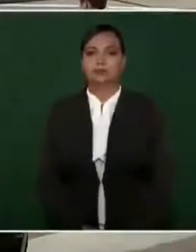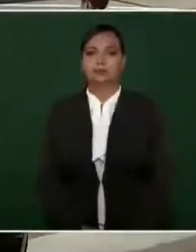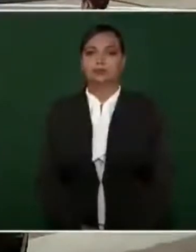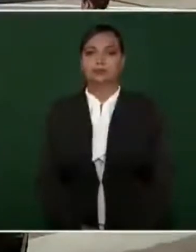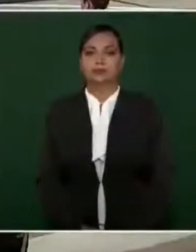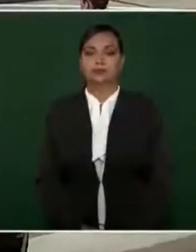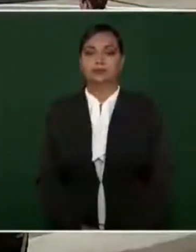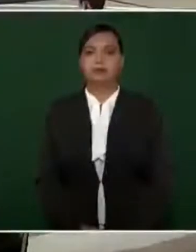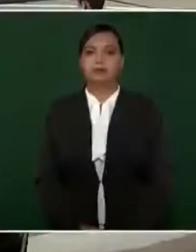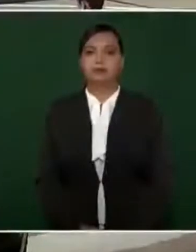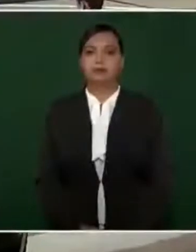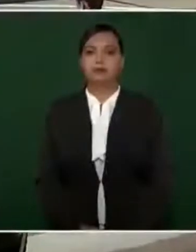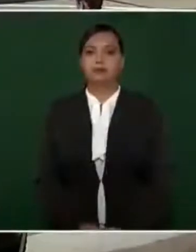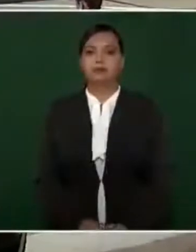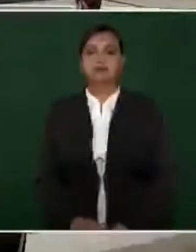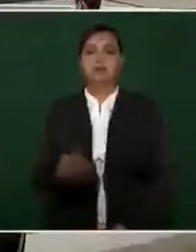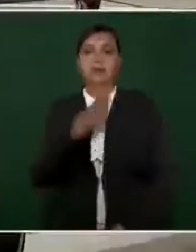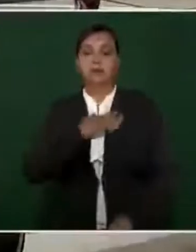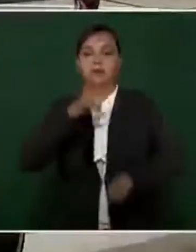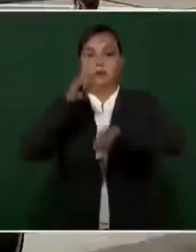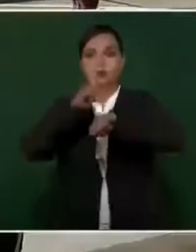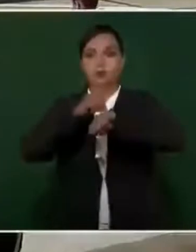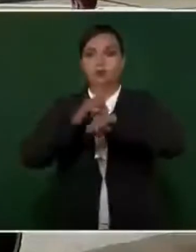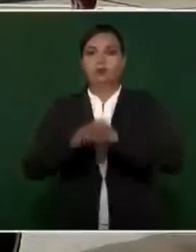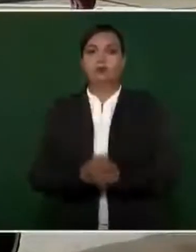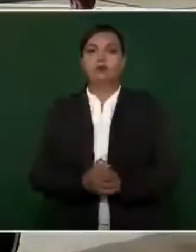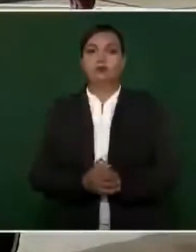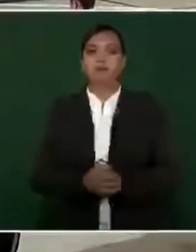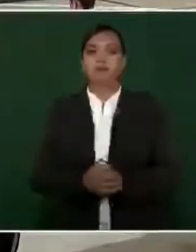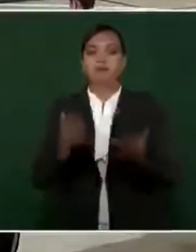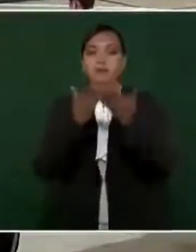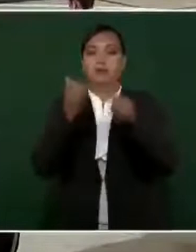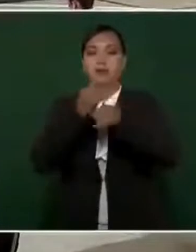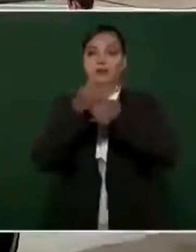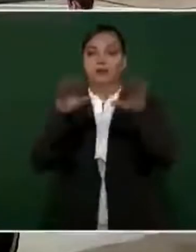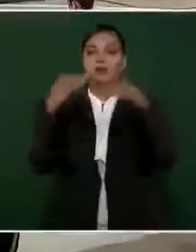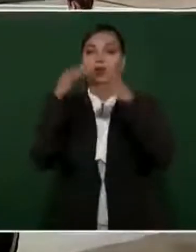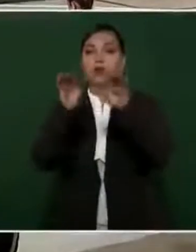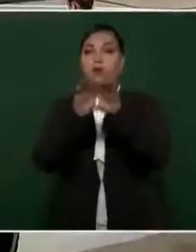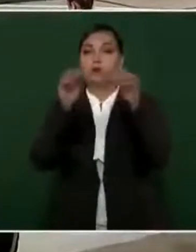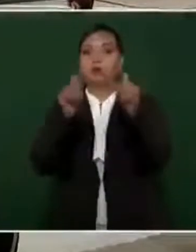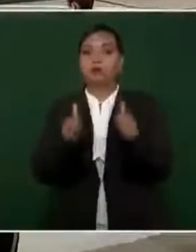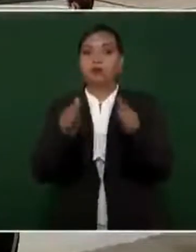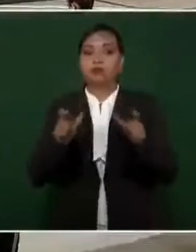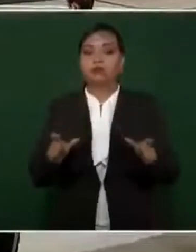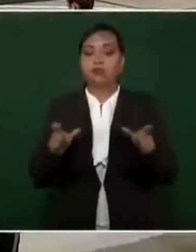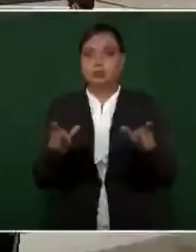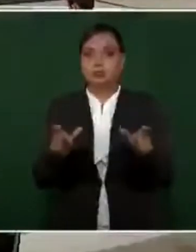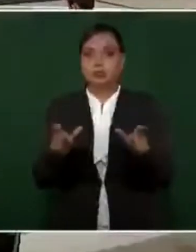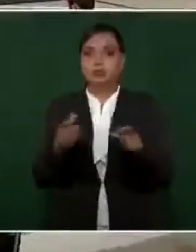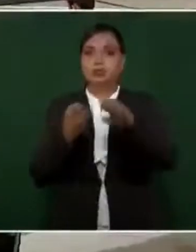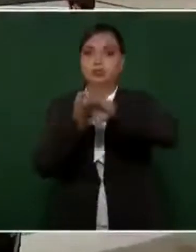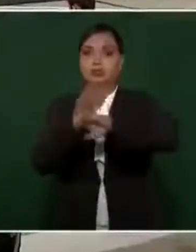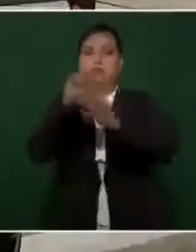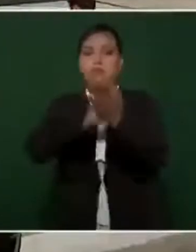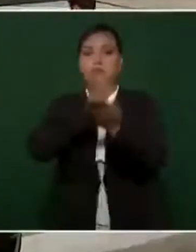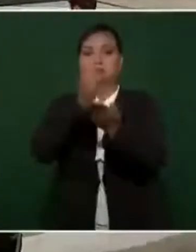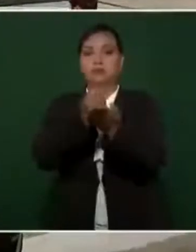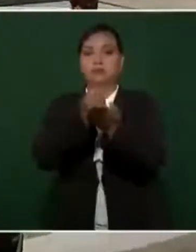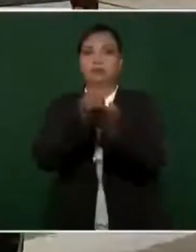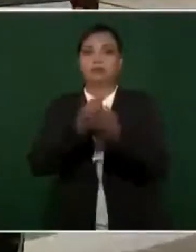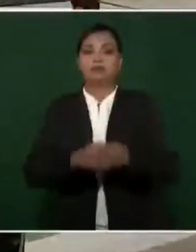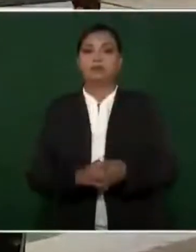Con su permiso, señor presidente. Muy buenos días. Vamos a informar sobre la situación de seguridad en el estado de